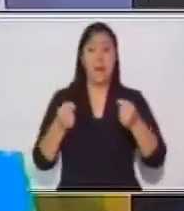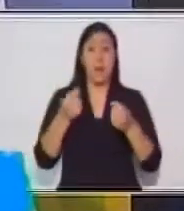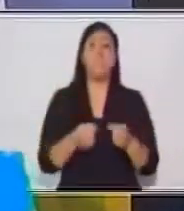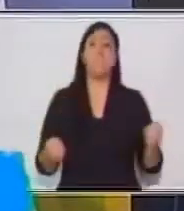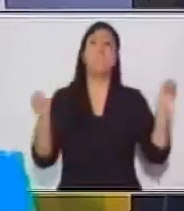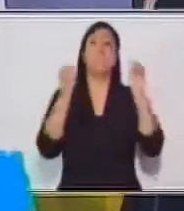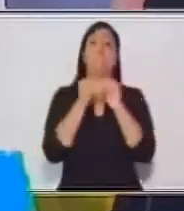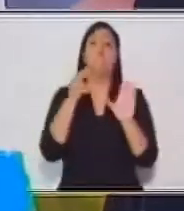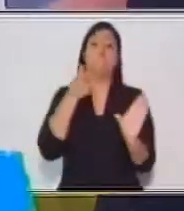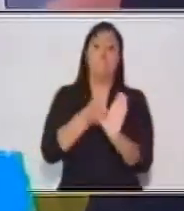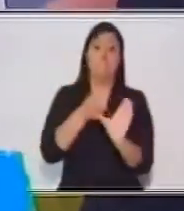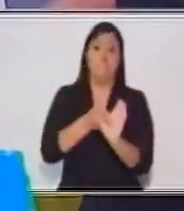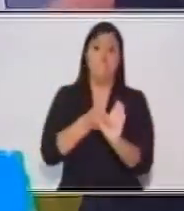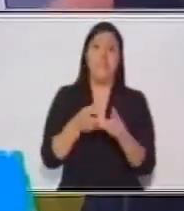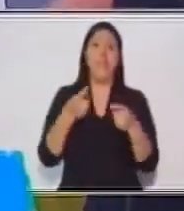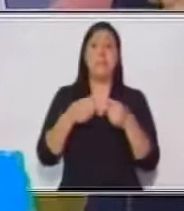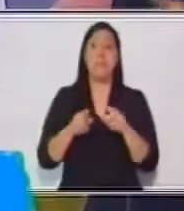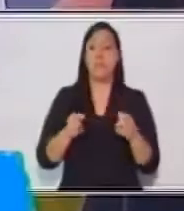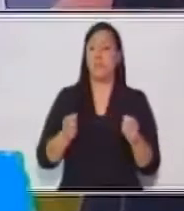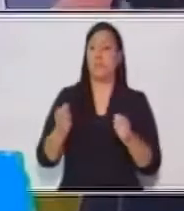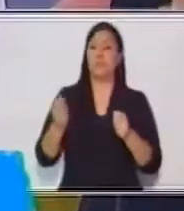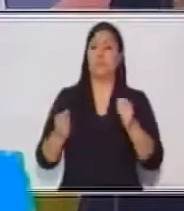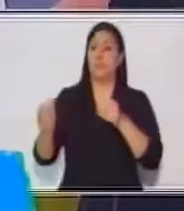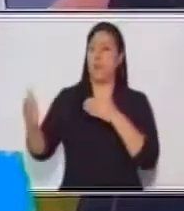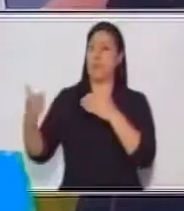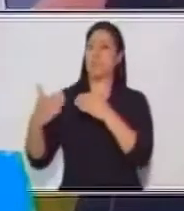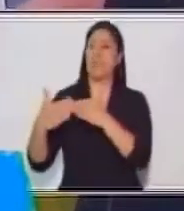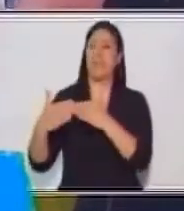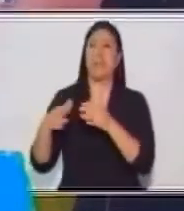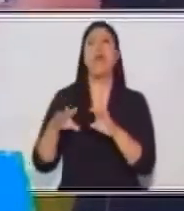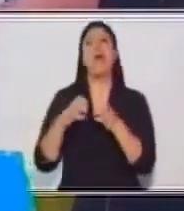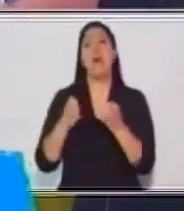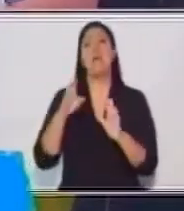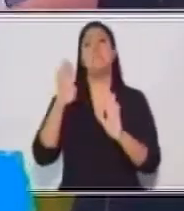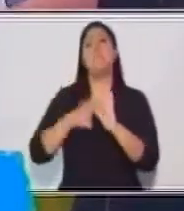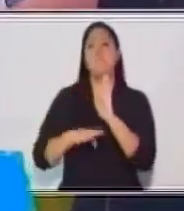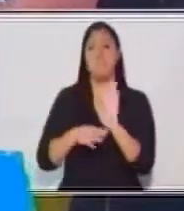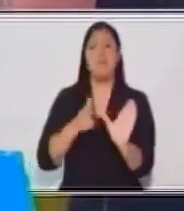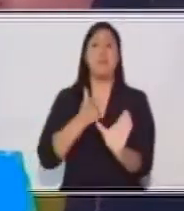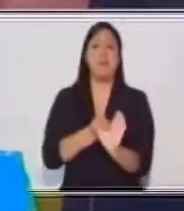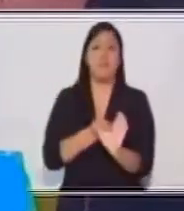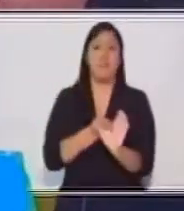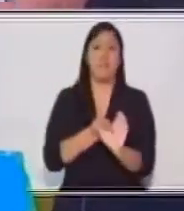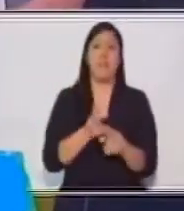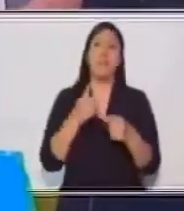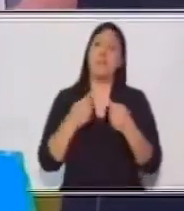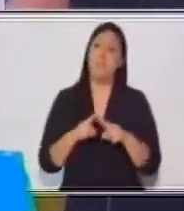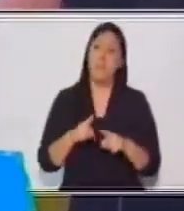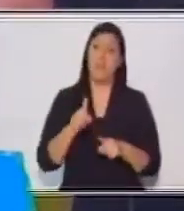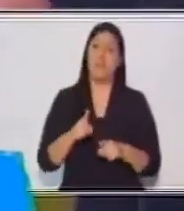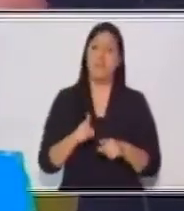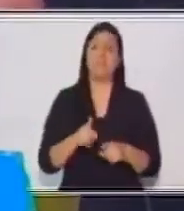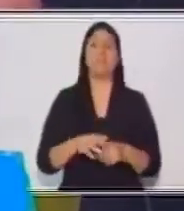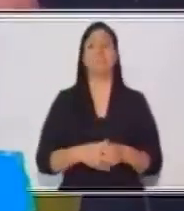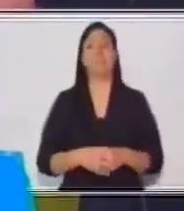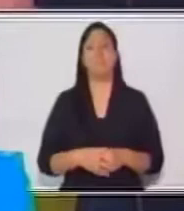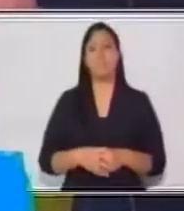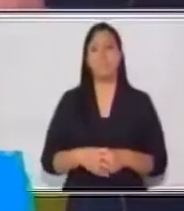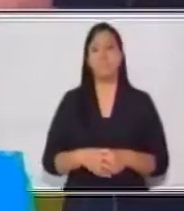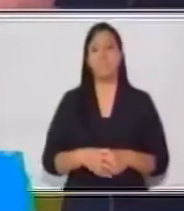menos combustible utiliza. Eso por supuesto si no estás parado en una fila, ¿verdad? Bien,